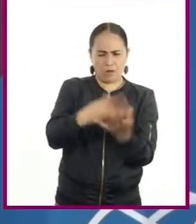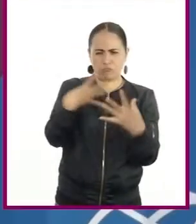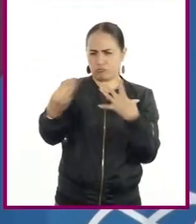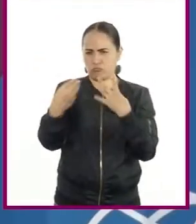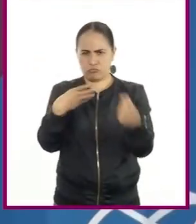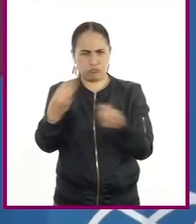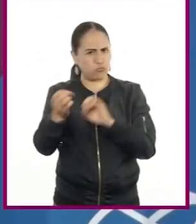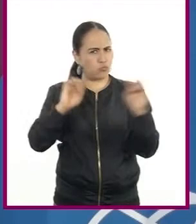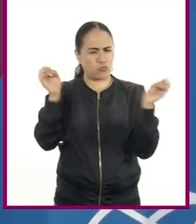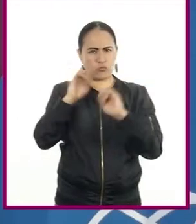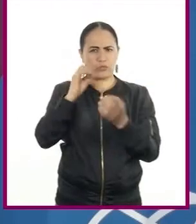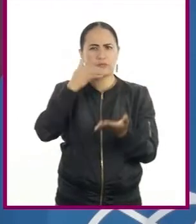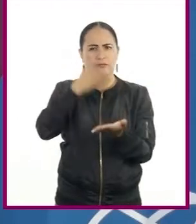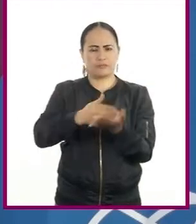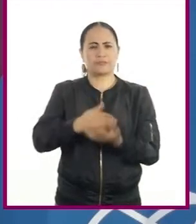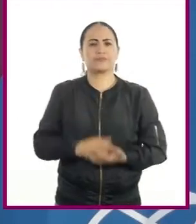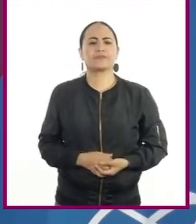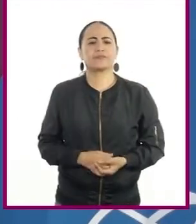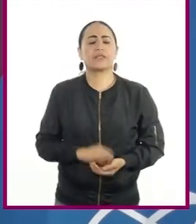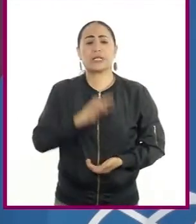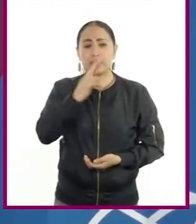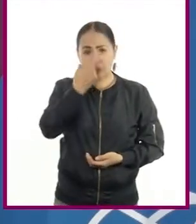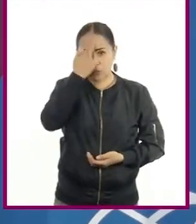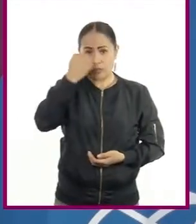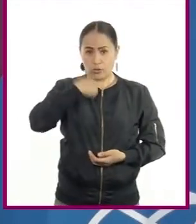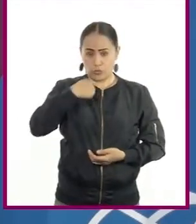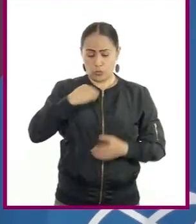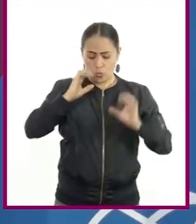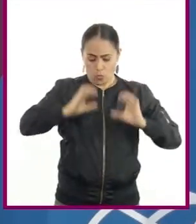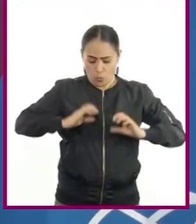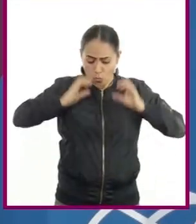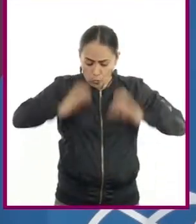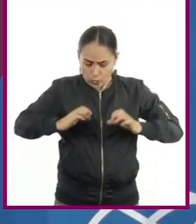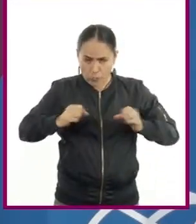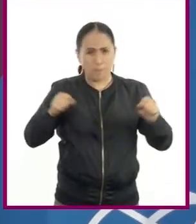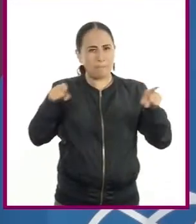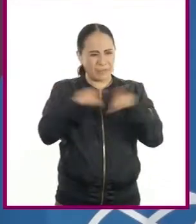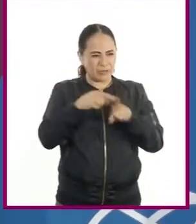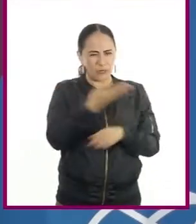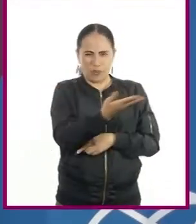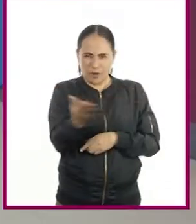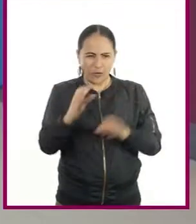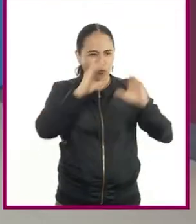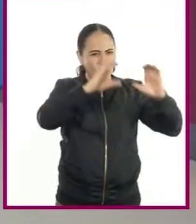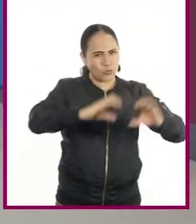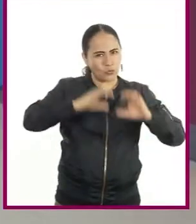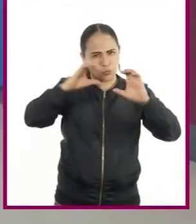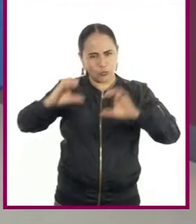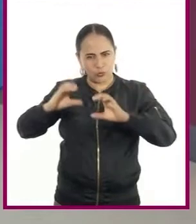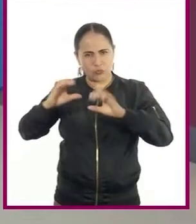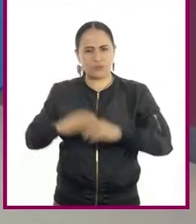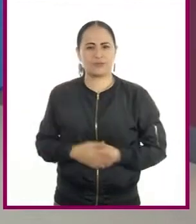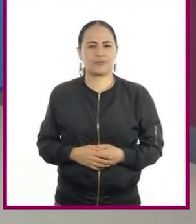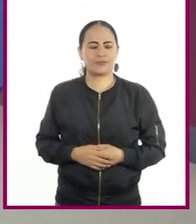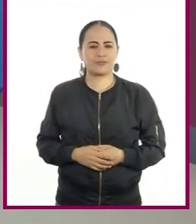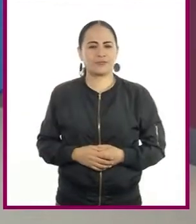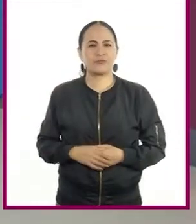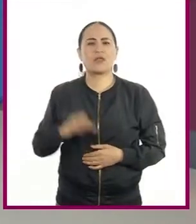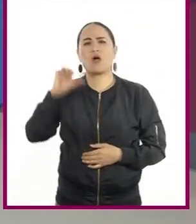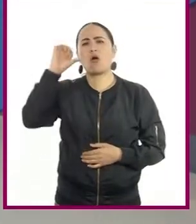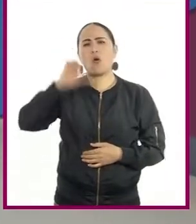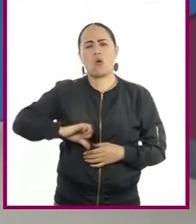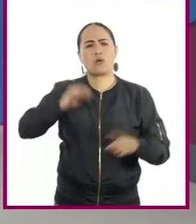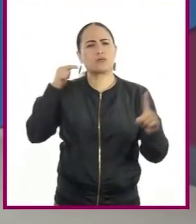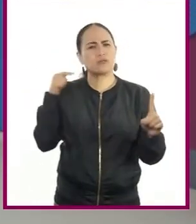virus. Recuerden, si me cuido yo, cuido a las y los demás. El propósito de la